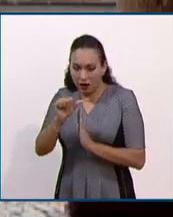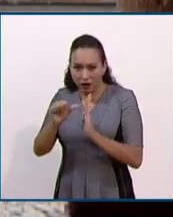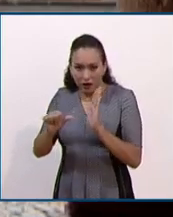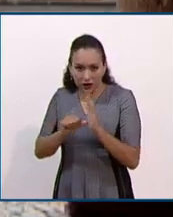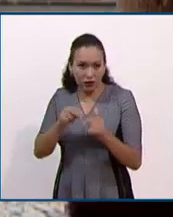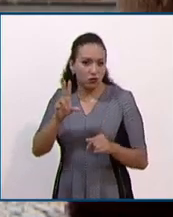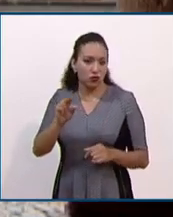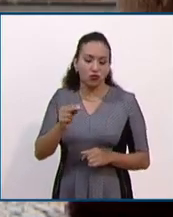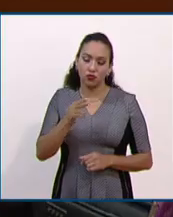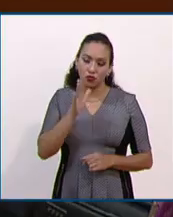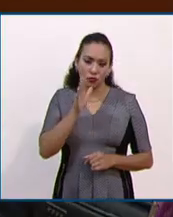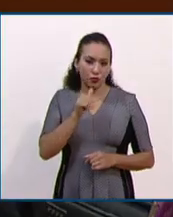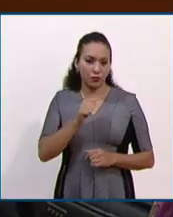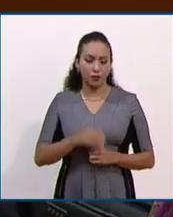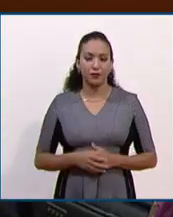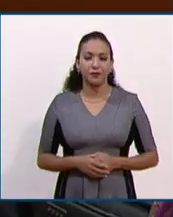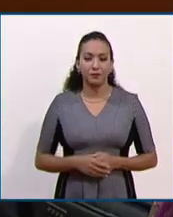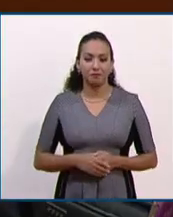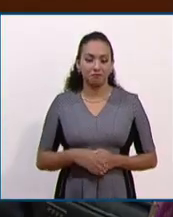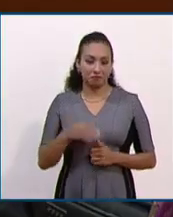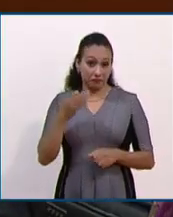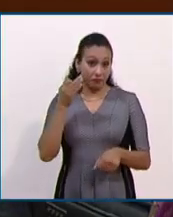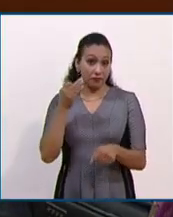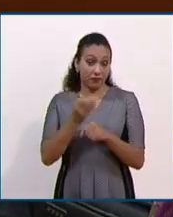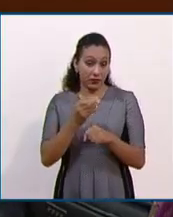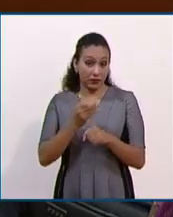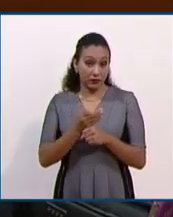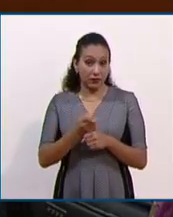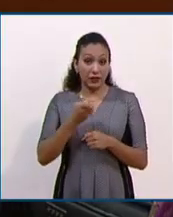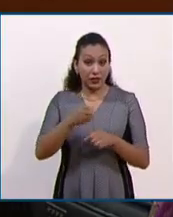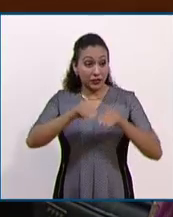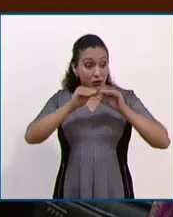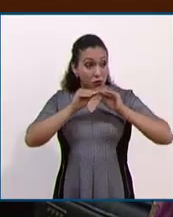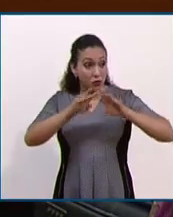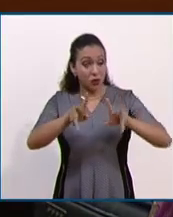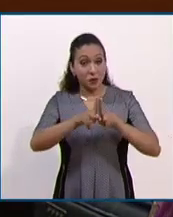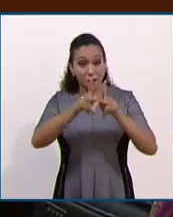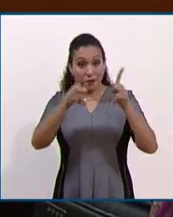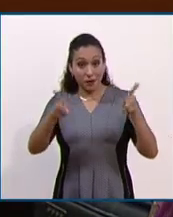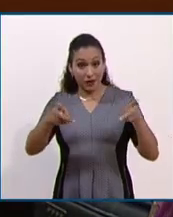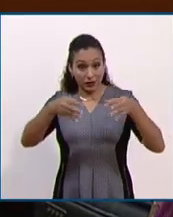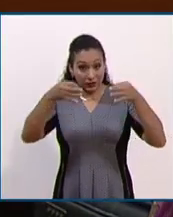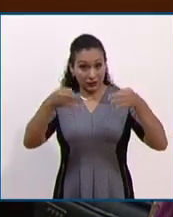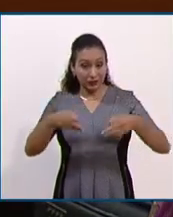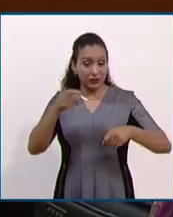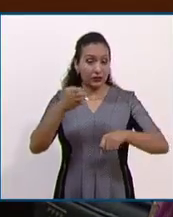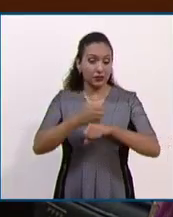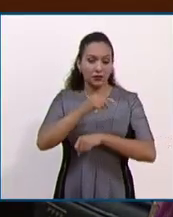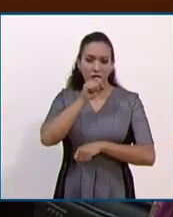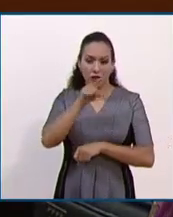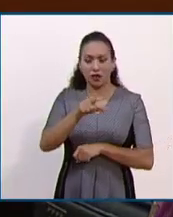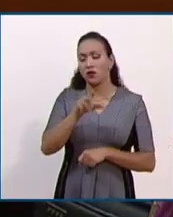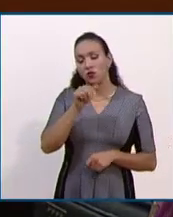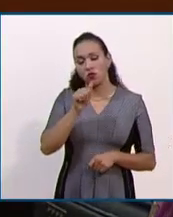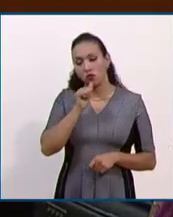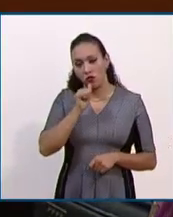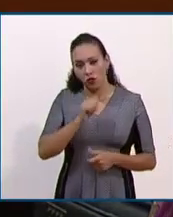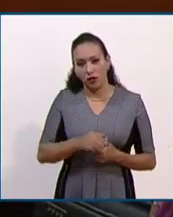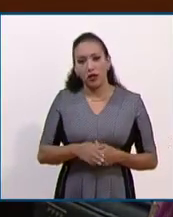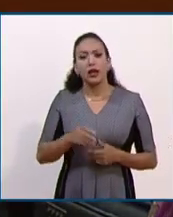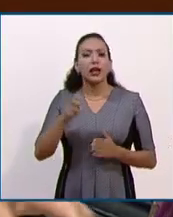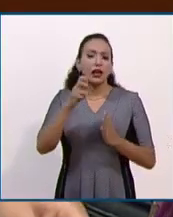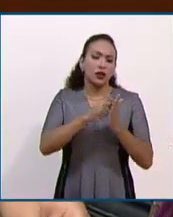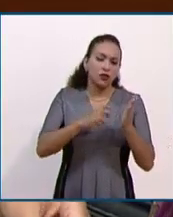ningún caso. A la fecha, no se ha publicado en el periódico oficial del Estado de Jalisco algún decreto que les